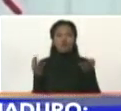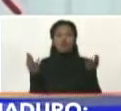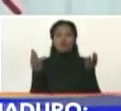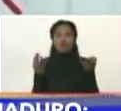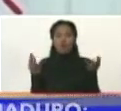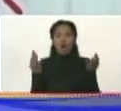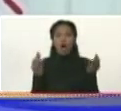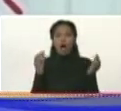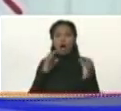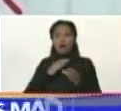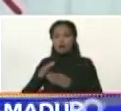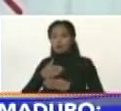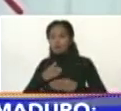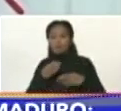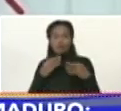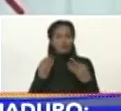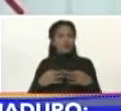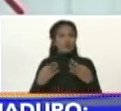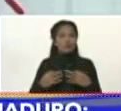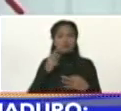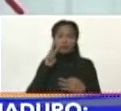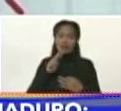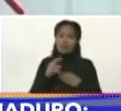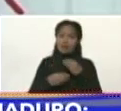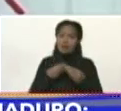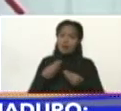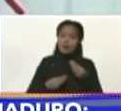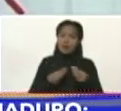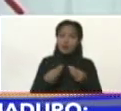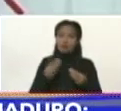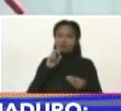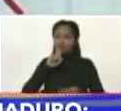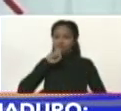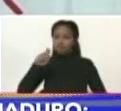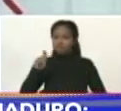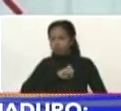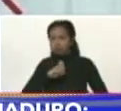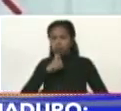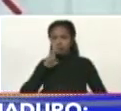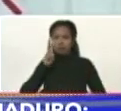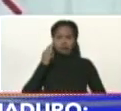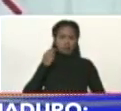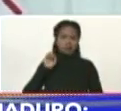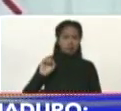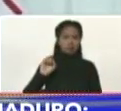convivencia. Miren cómo se desató el odio y el racismo.